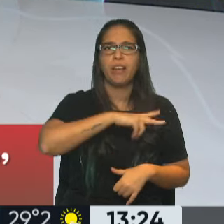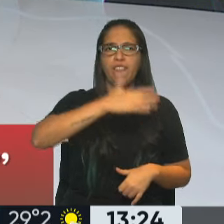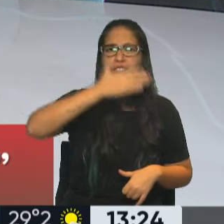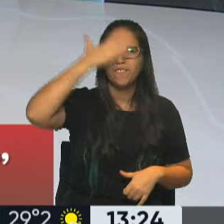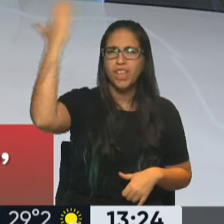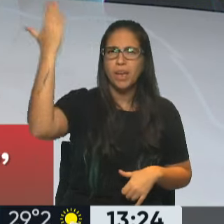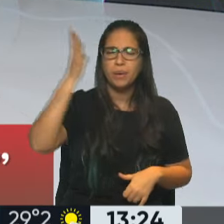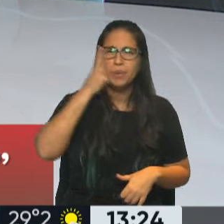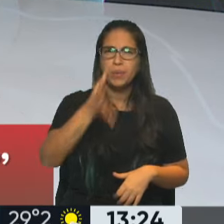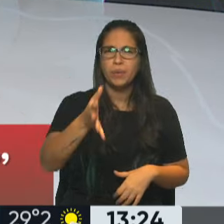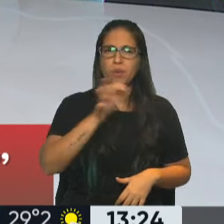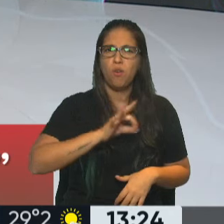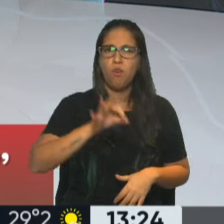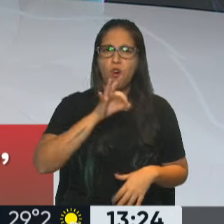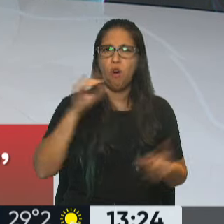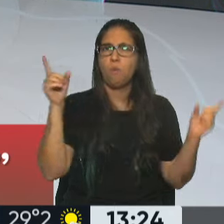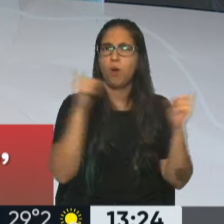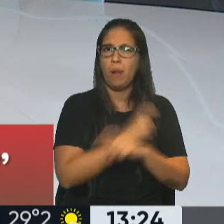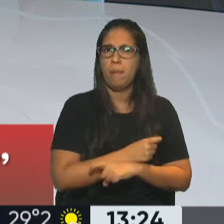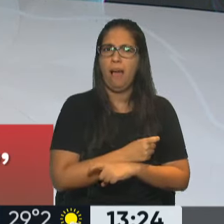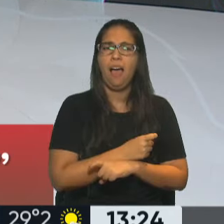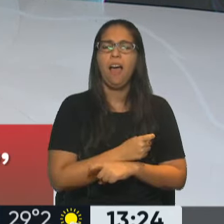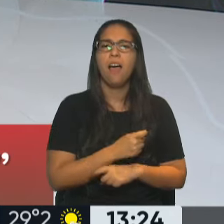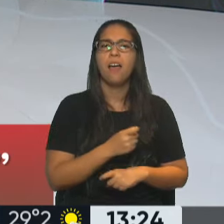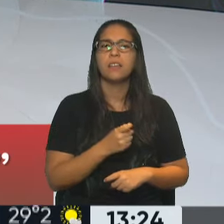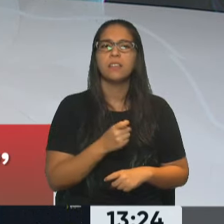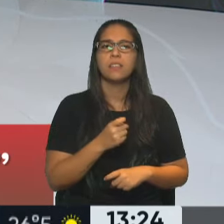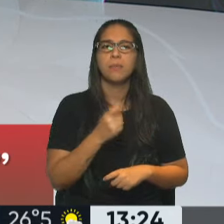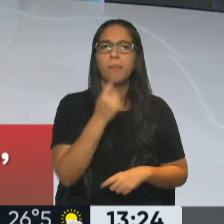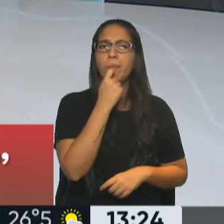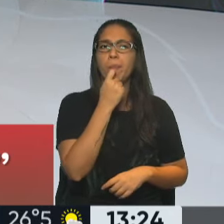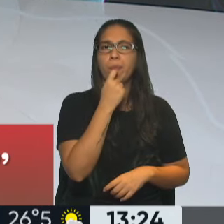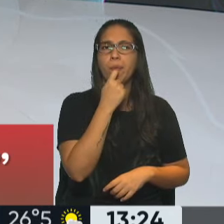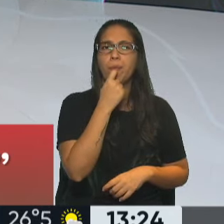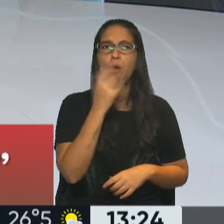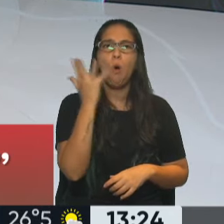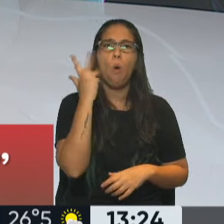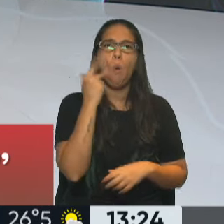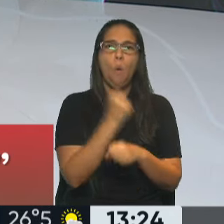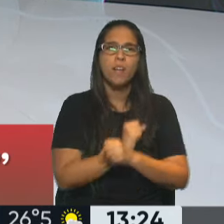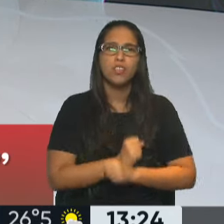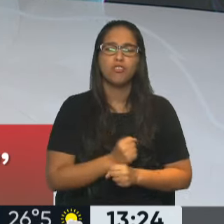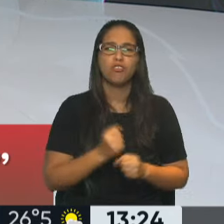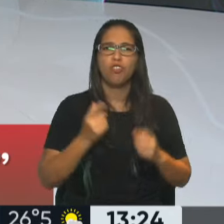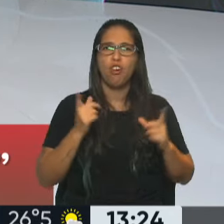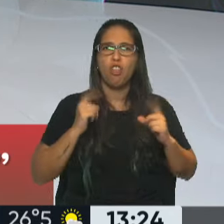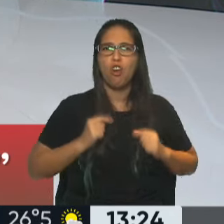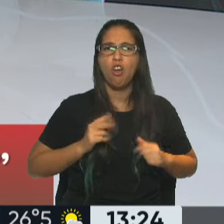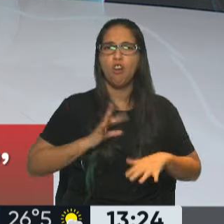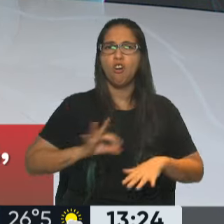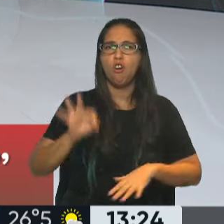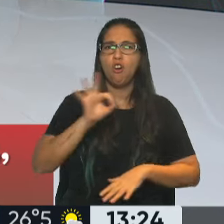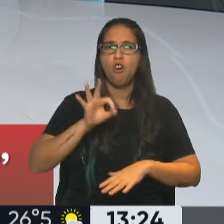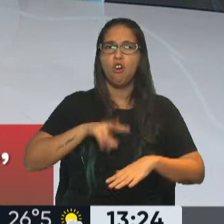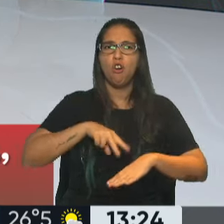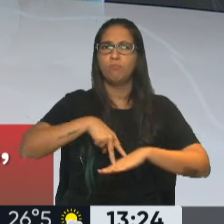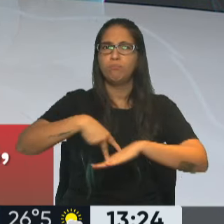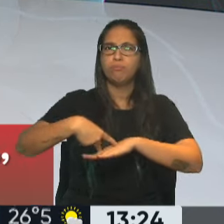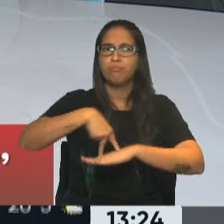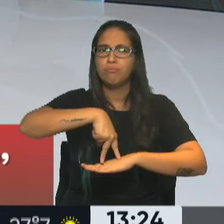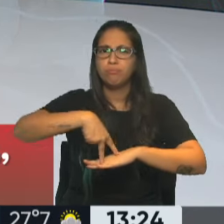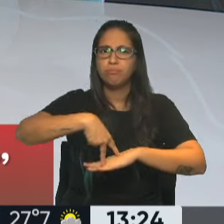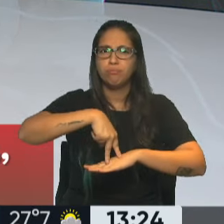con serios problemas en lo que tiene que ver en los huesos, en la estabilidad en cuanto a la hora, por ejemplo,